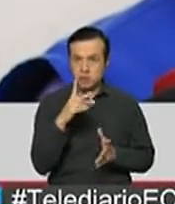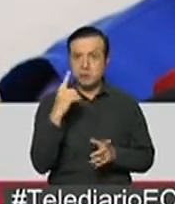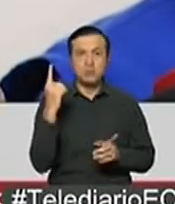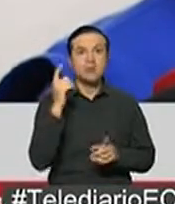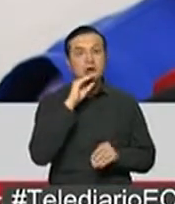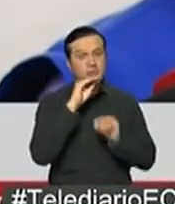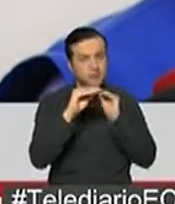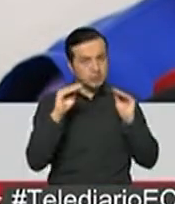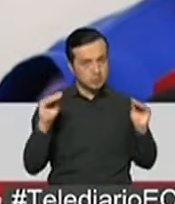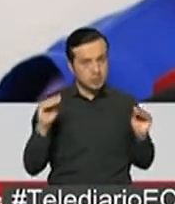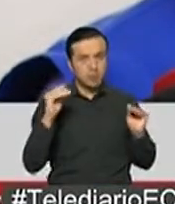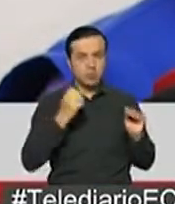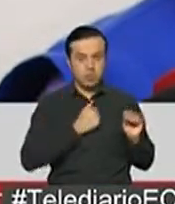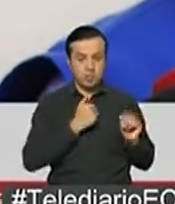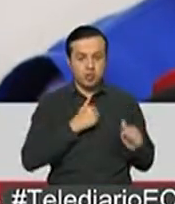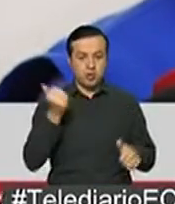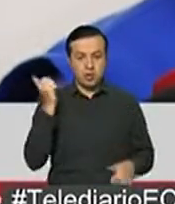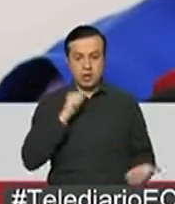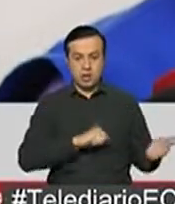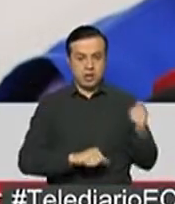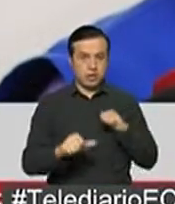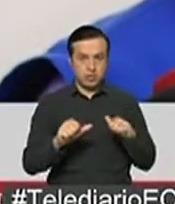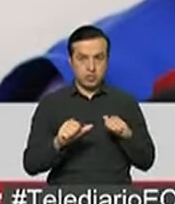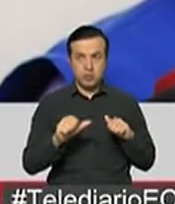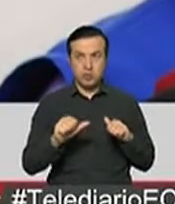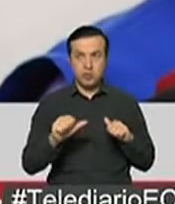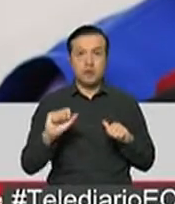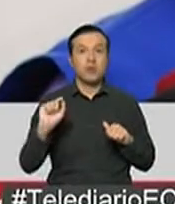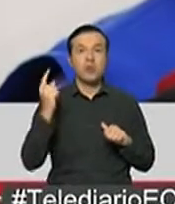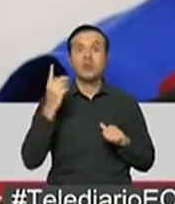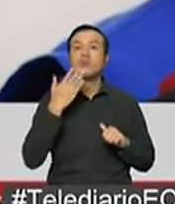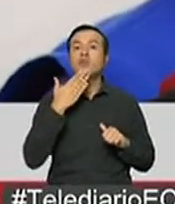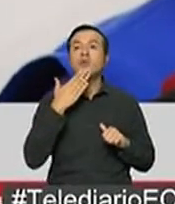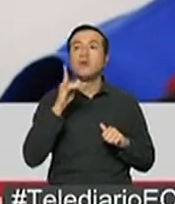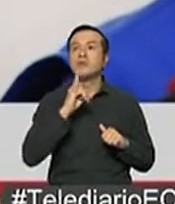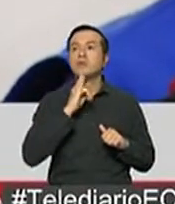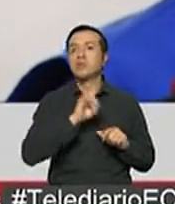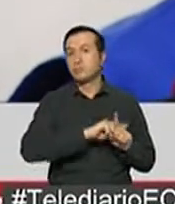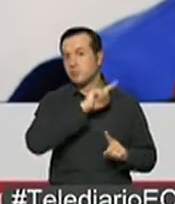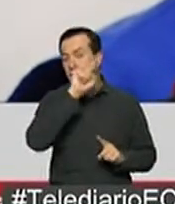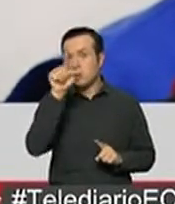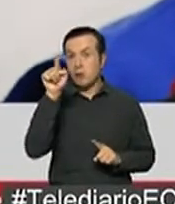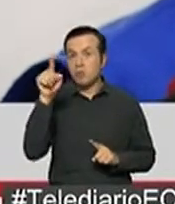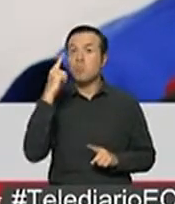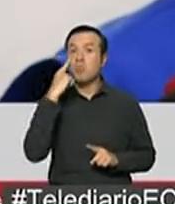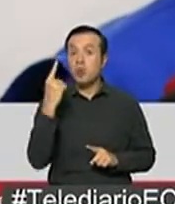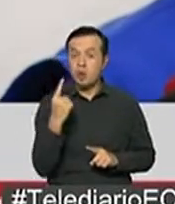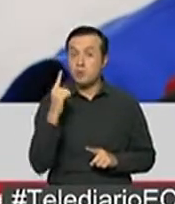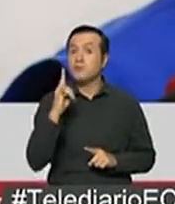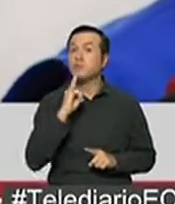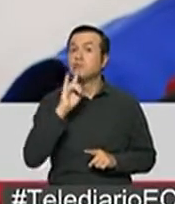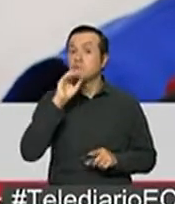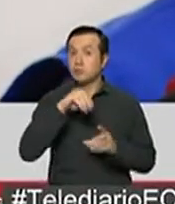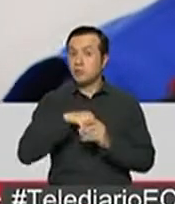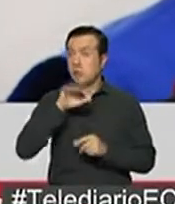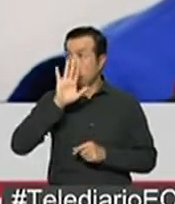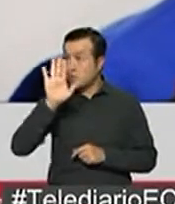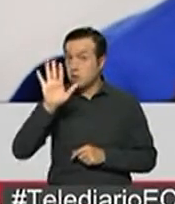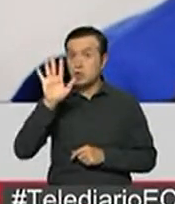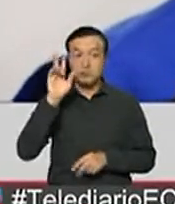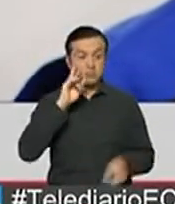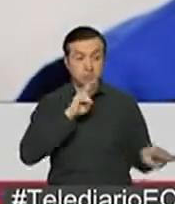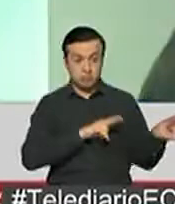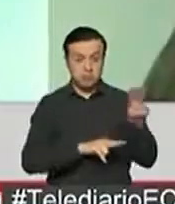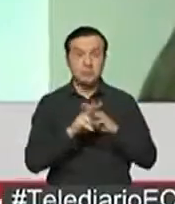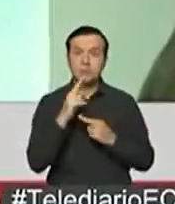muy claro nuestro laboratorio supranacional en este caso es ese ese atlanta son enviadas a atlanta y ellos